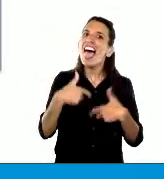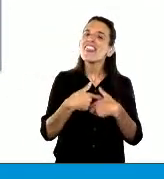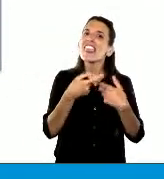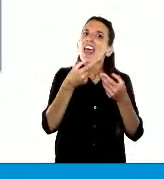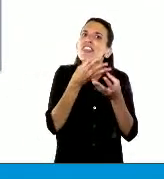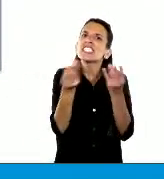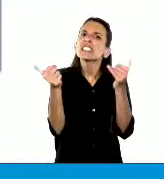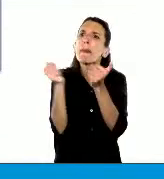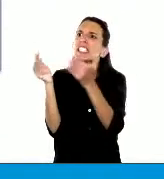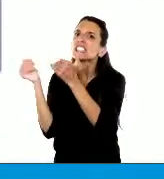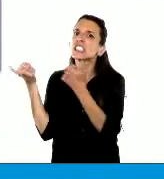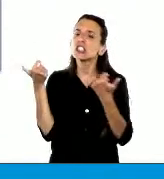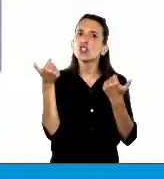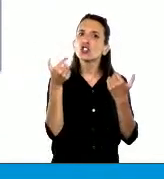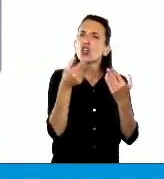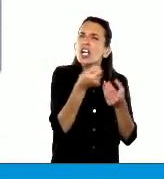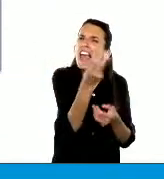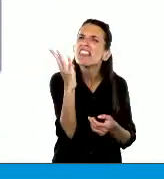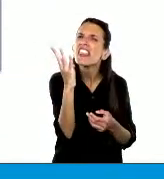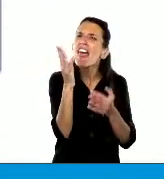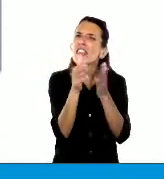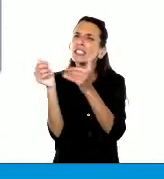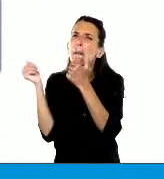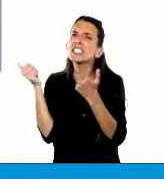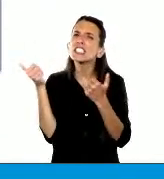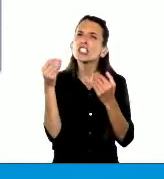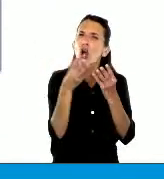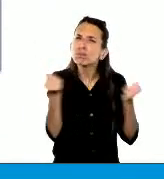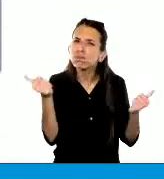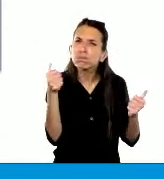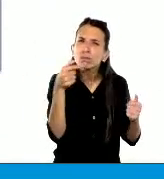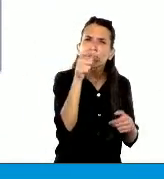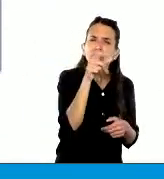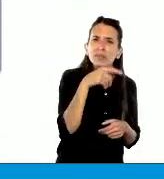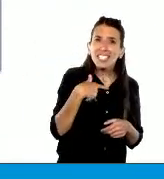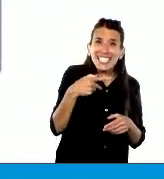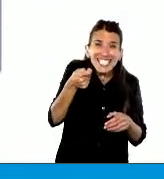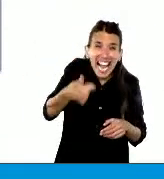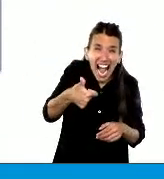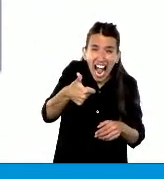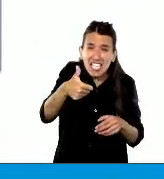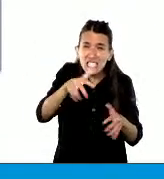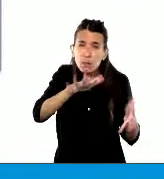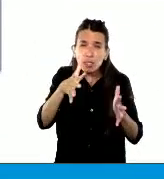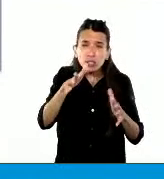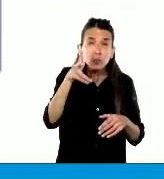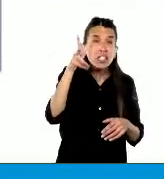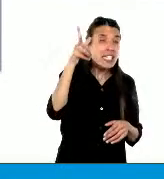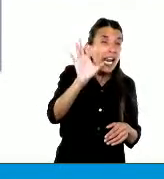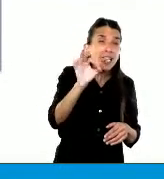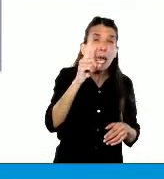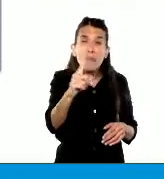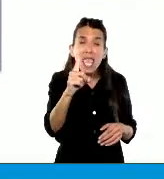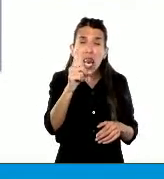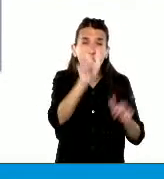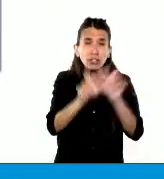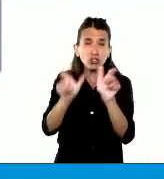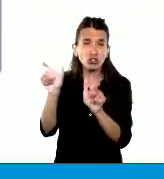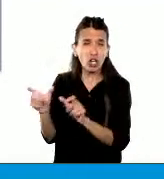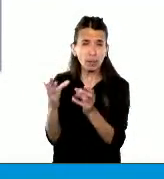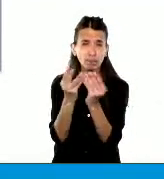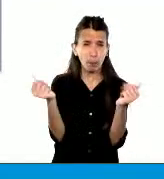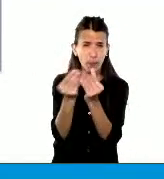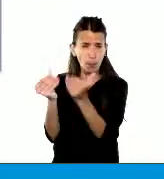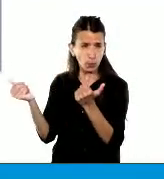histórica que nuestro pueblo construyó alrededor de esas 30.000 compañeros y compañeras. Vimos hace